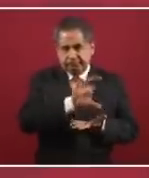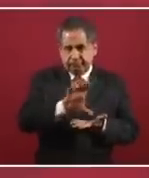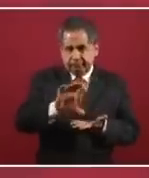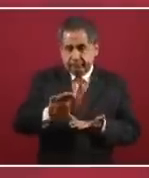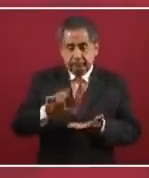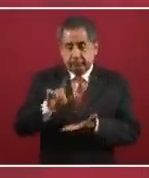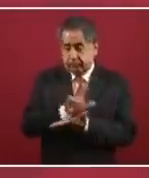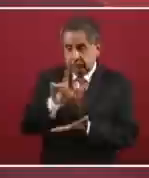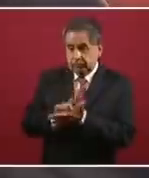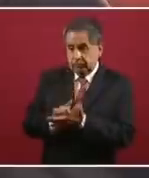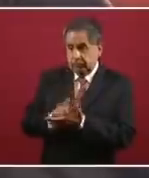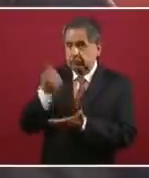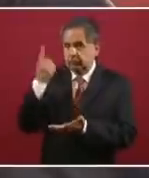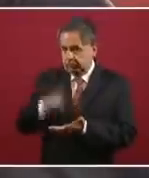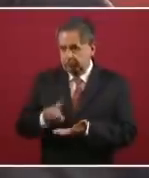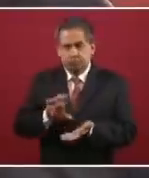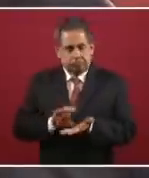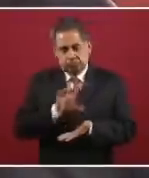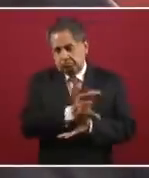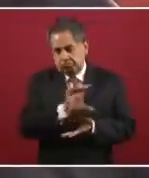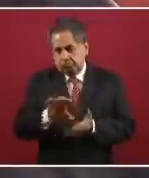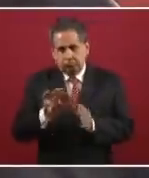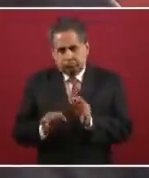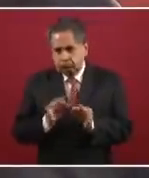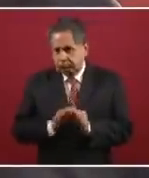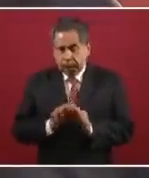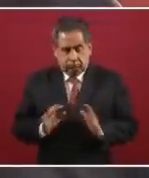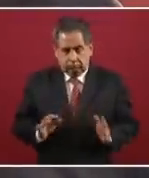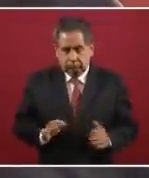por ley les corresponde.